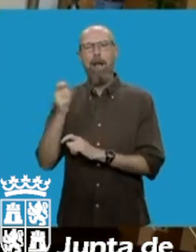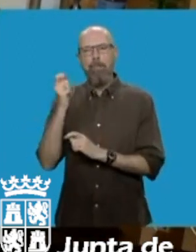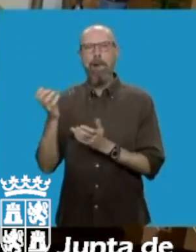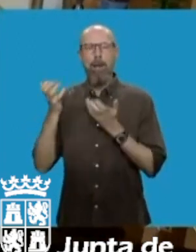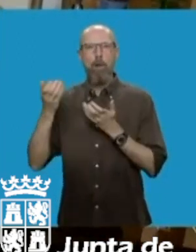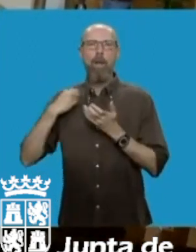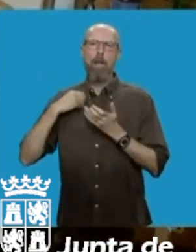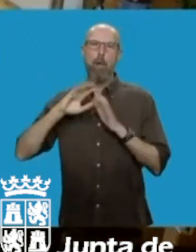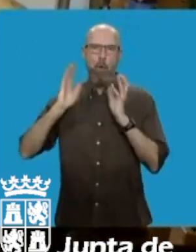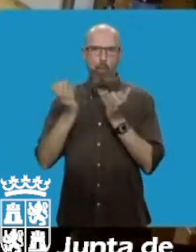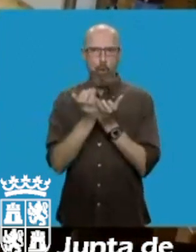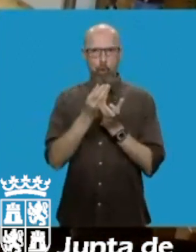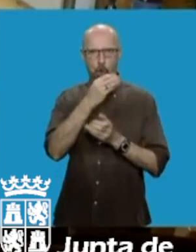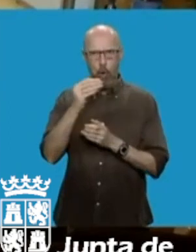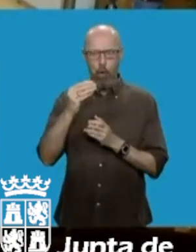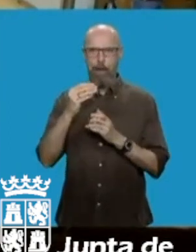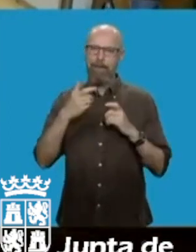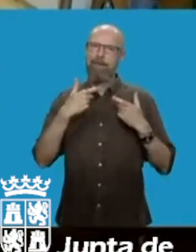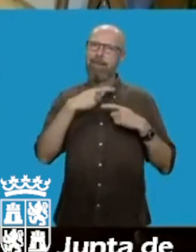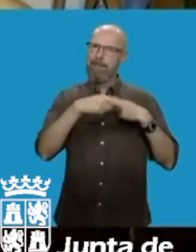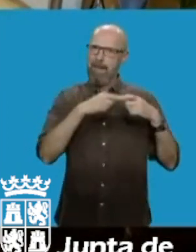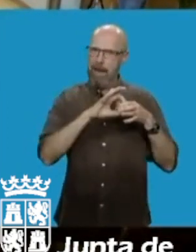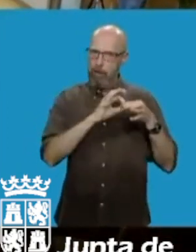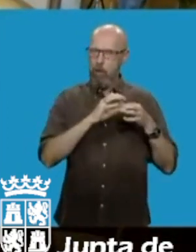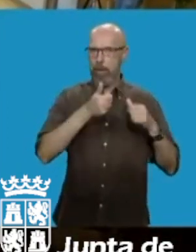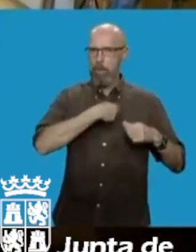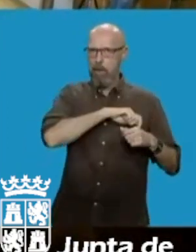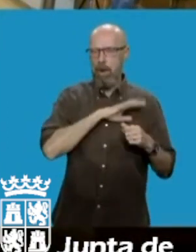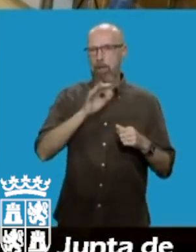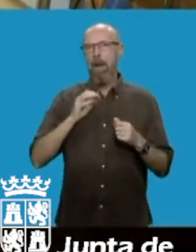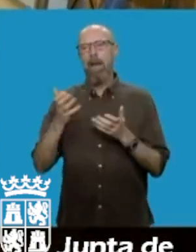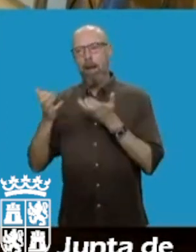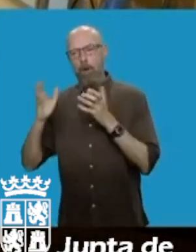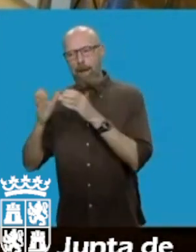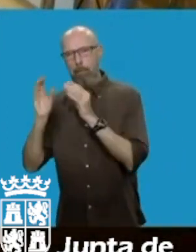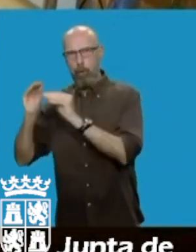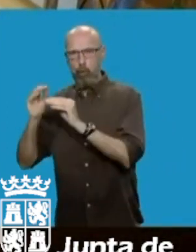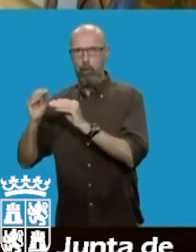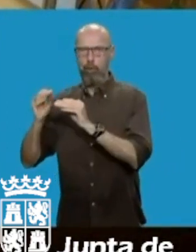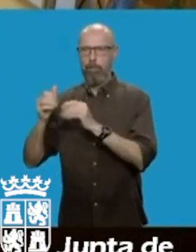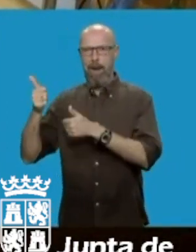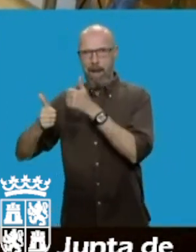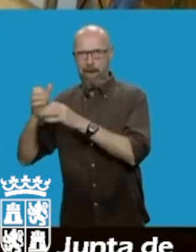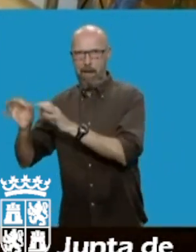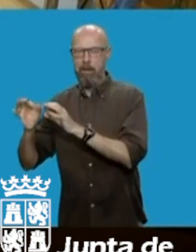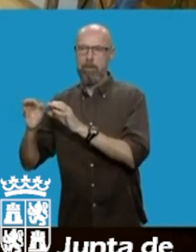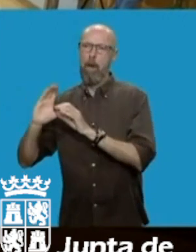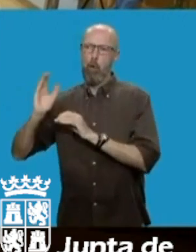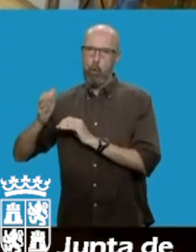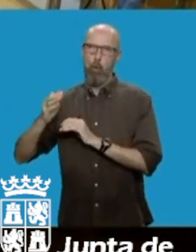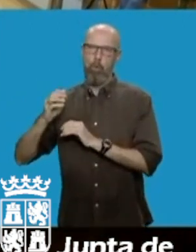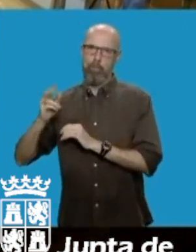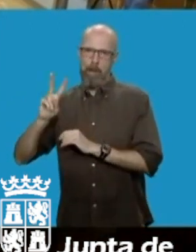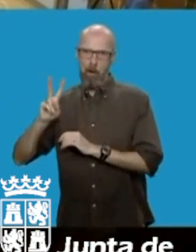mundo junior con la selección española y campeona de Europa y de Liga con su equipo, el Club Patinaje en Línea Valladolid.